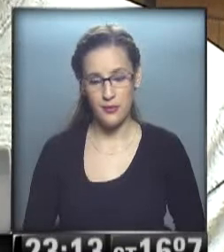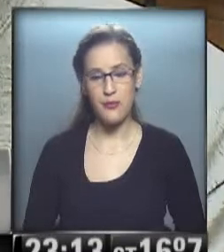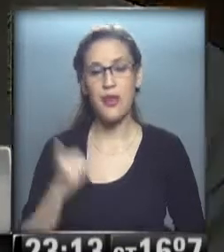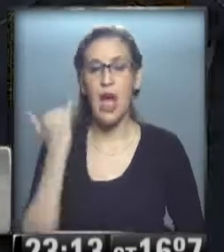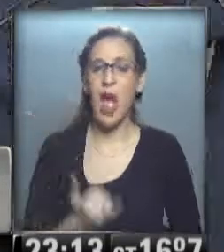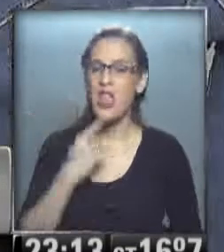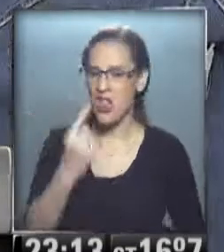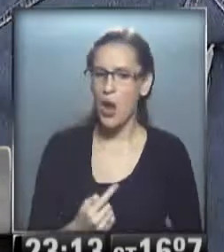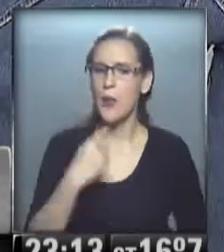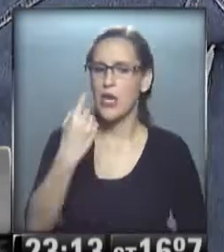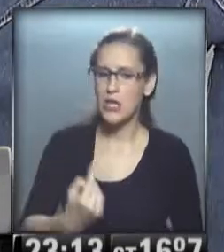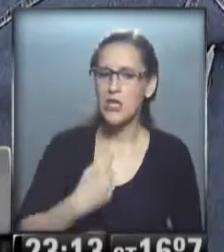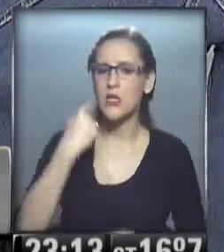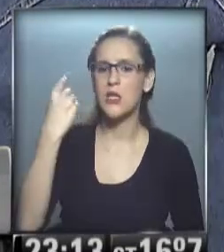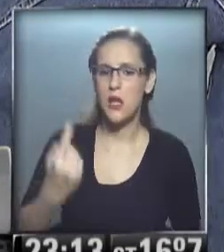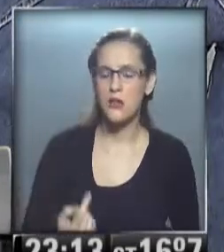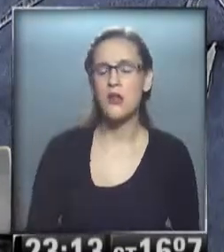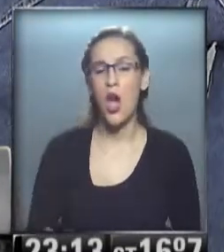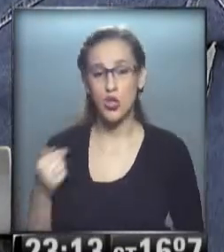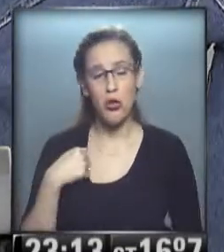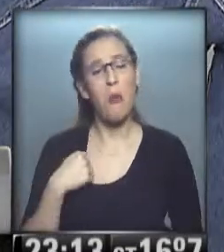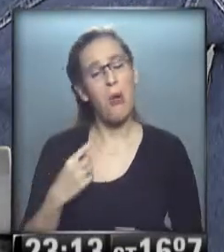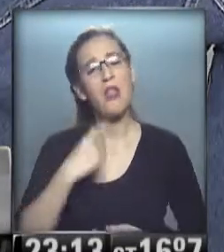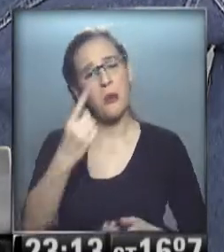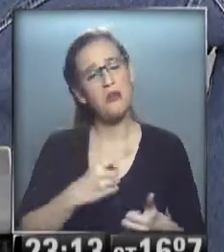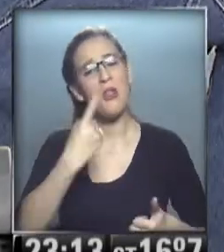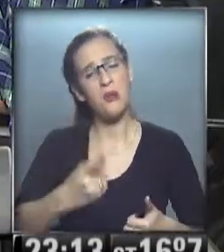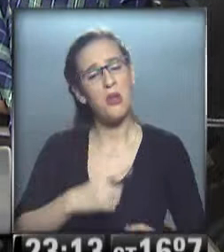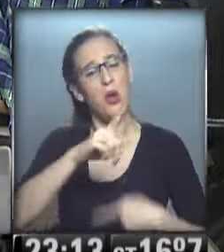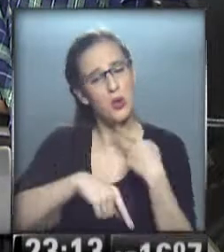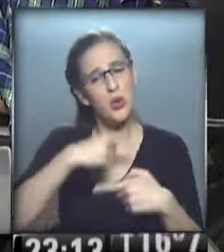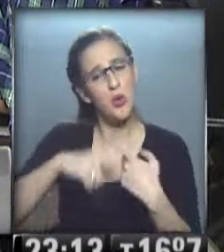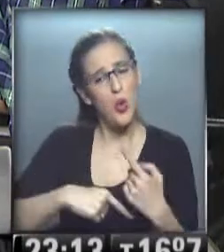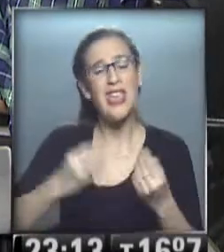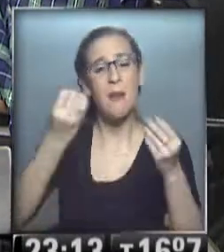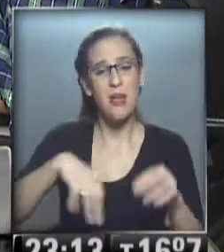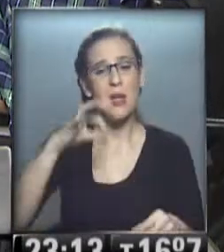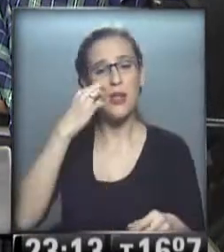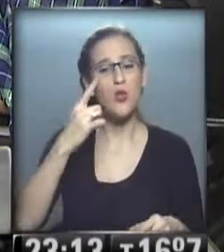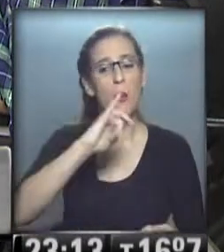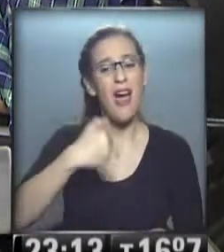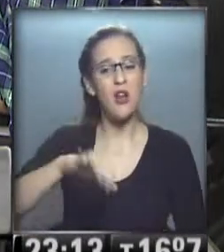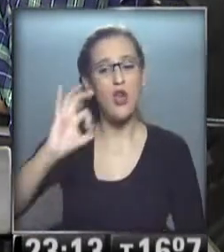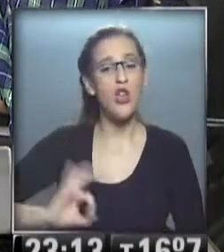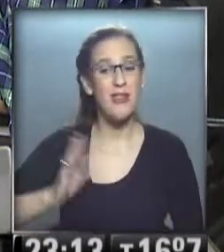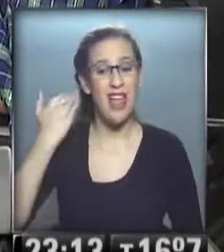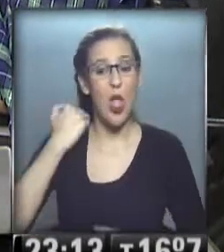entrevistas. La pasé y comencé por el 21 de marzo del año pasado. Tenemos,